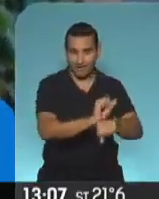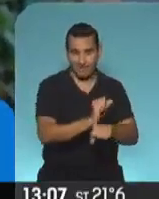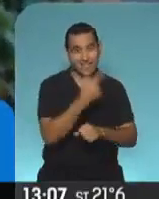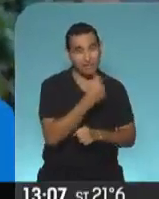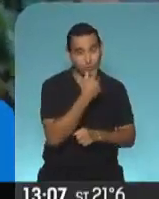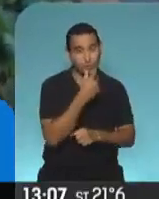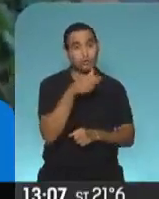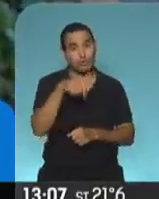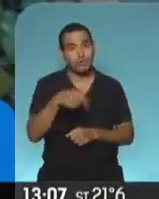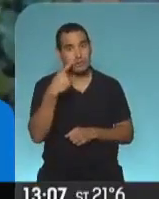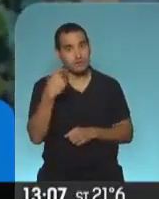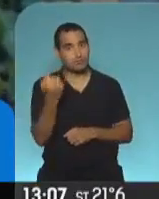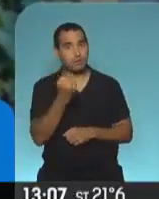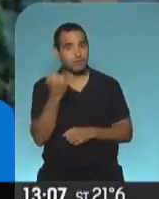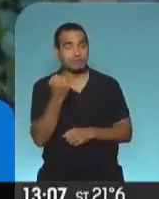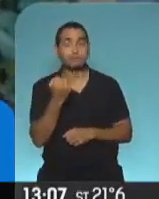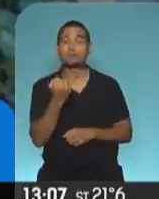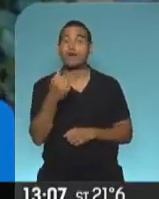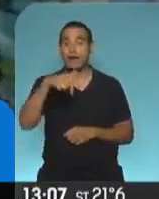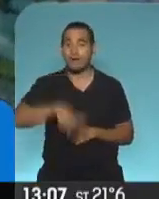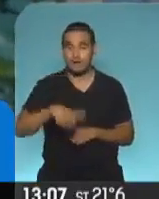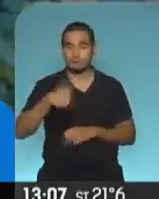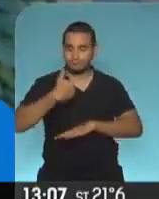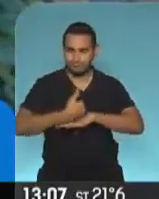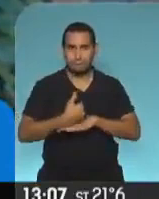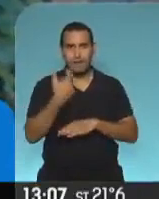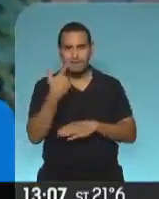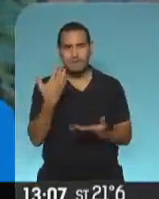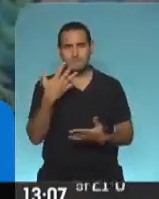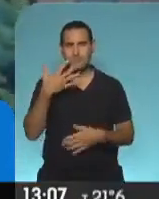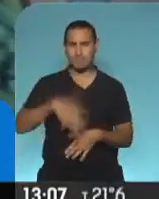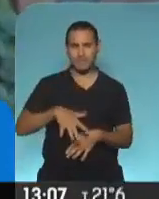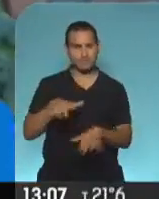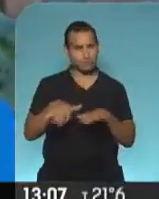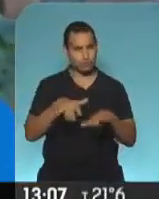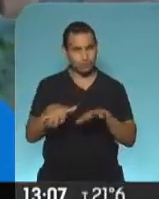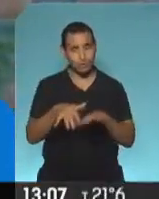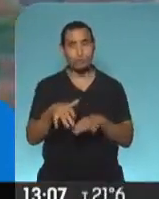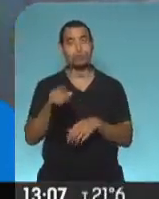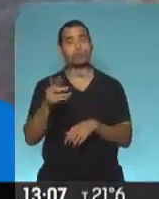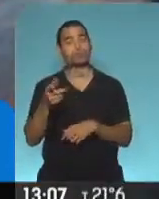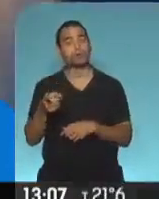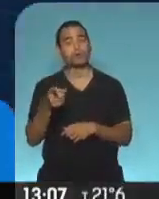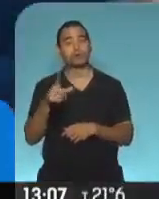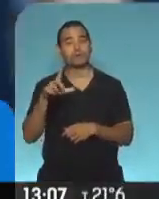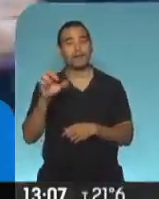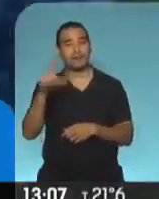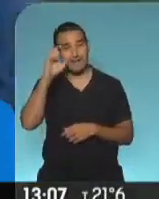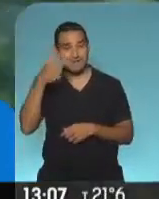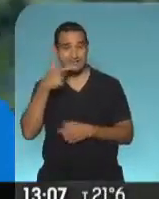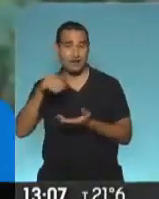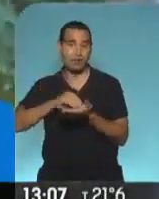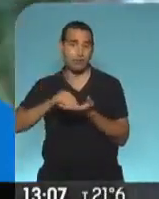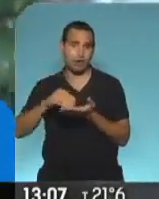jornadas claves, podríamos decir, en el marco de la pandemia. Estamos aquí para tratar de entender, echar un poco de luz a todo esto con el doctor Roberto Carles, un jurista